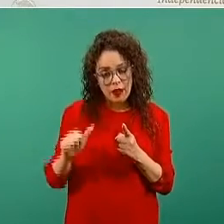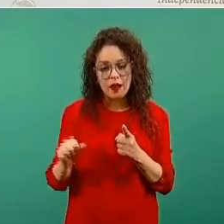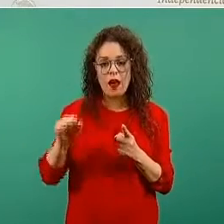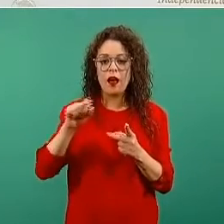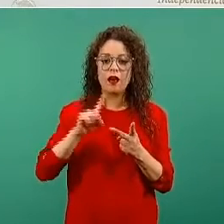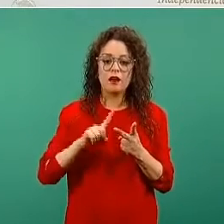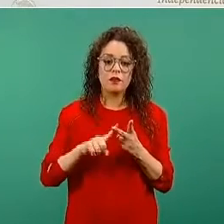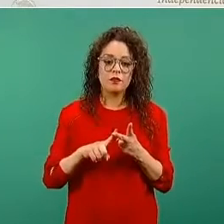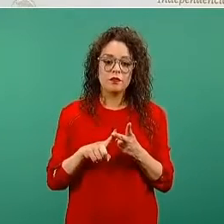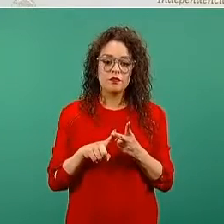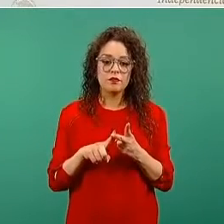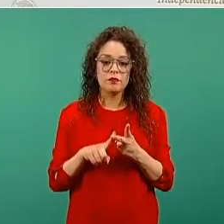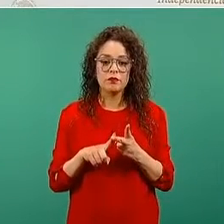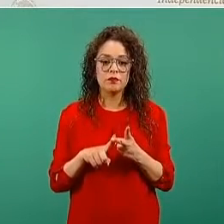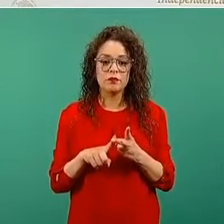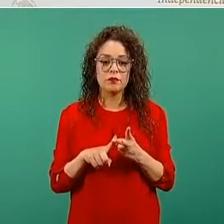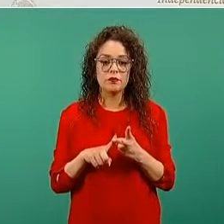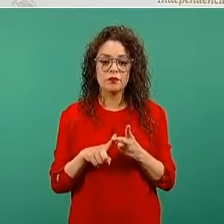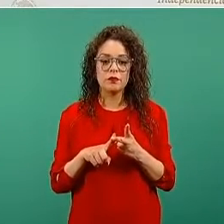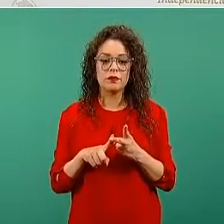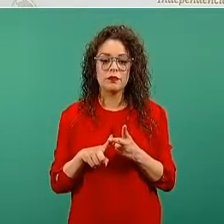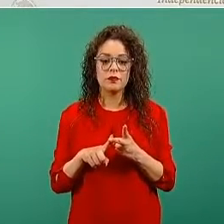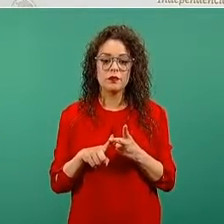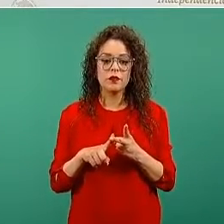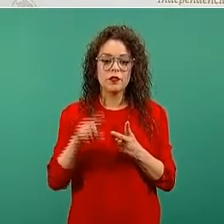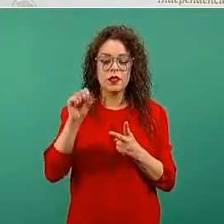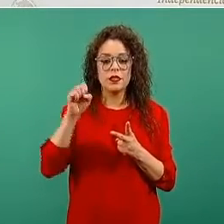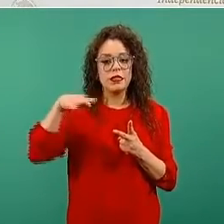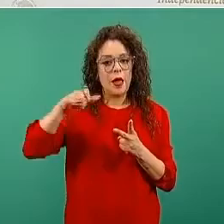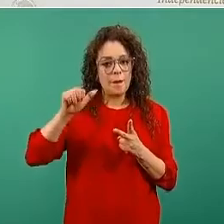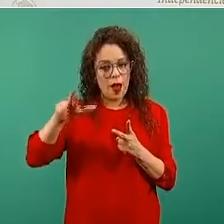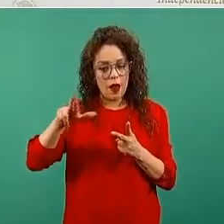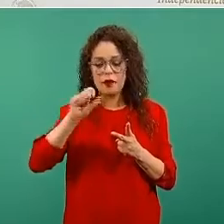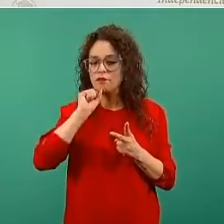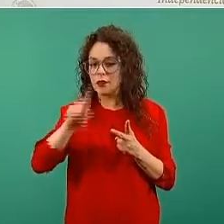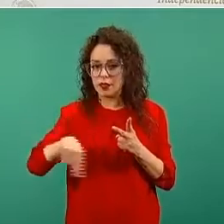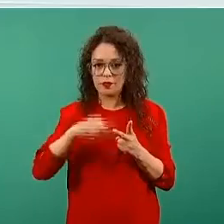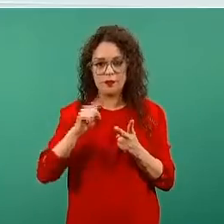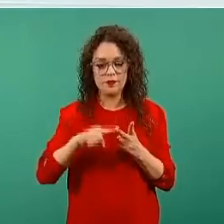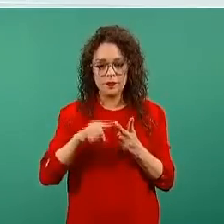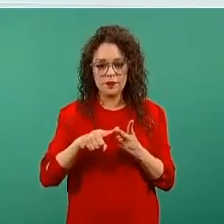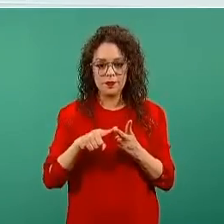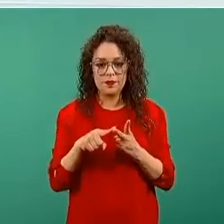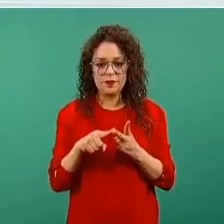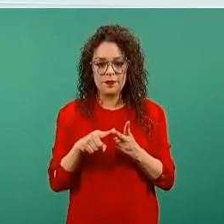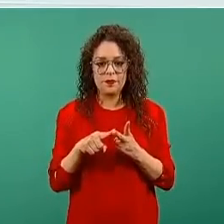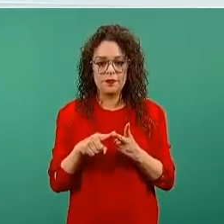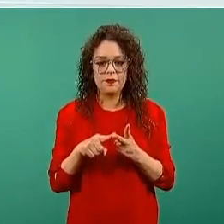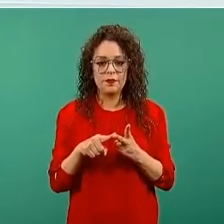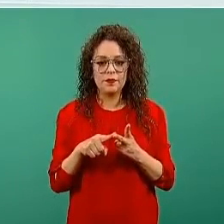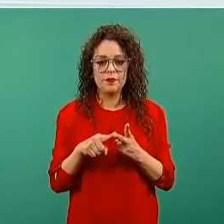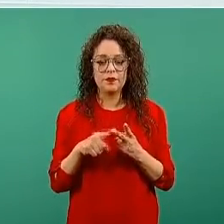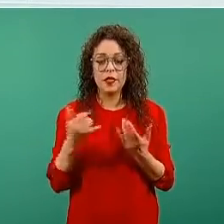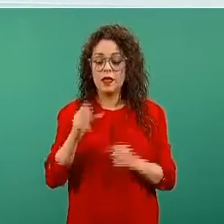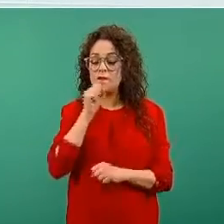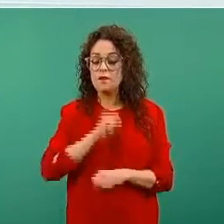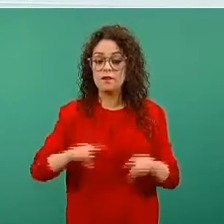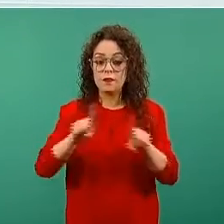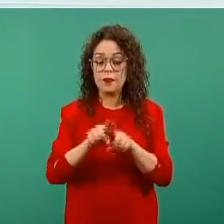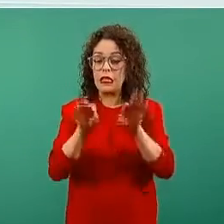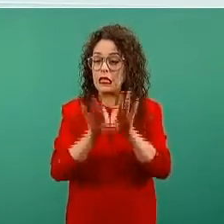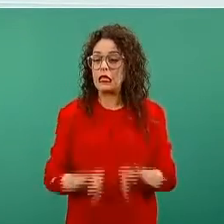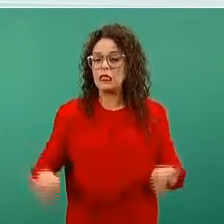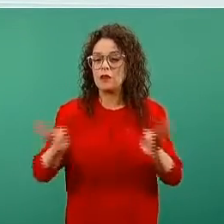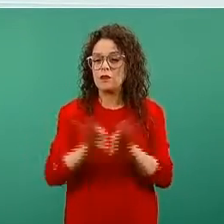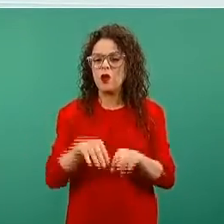con Sanidad Militar, como la Secretaría de Marina con Sanidad Naval. También ha sido extraordinariamente